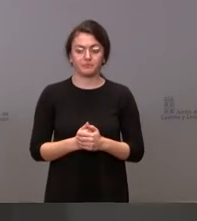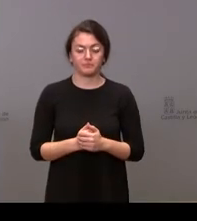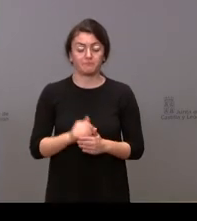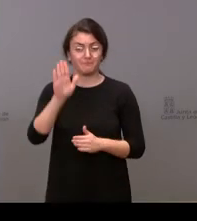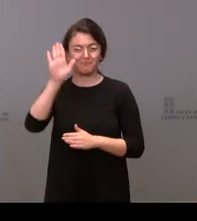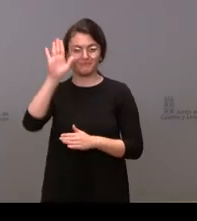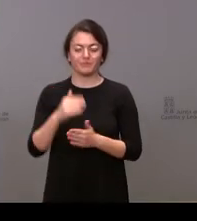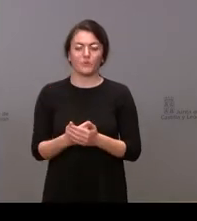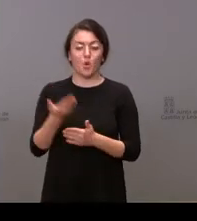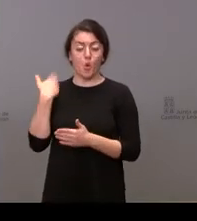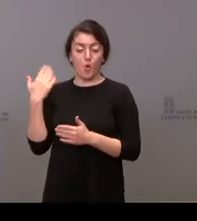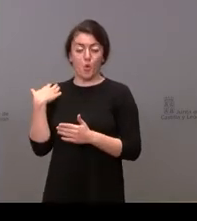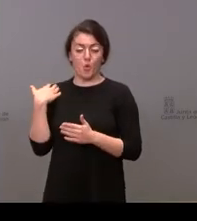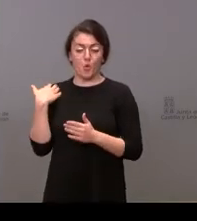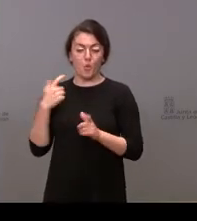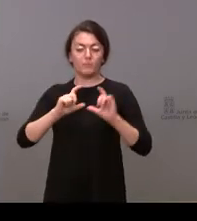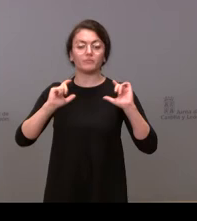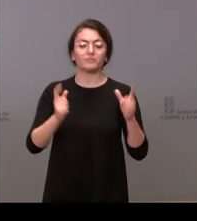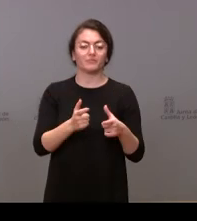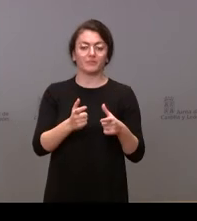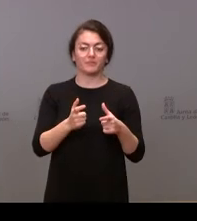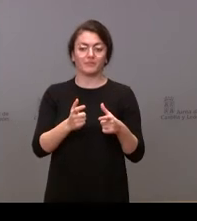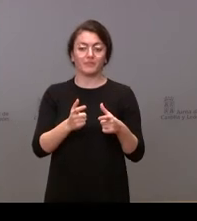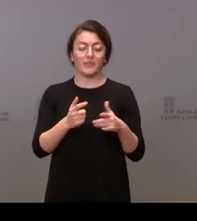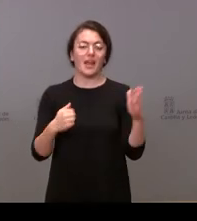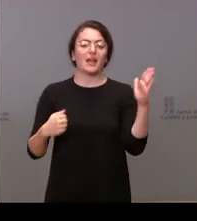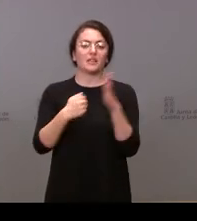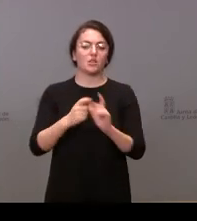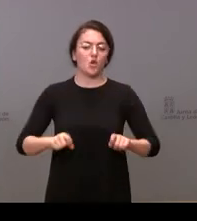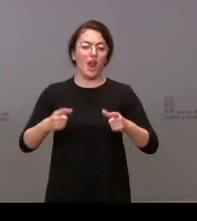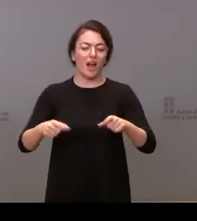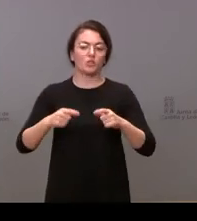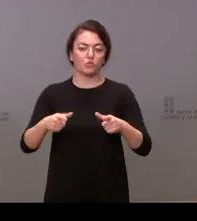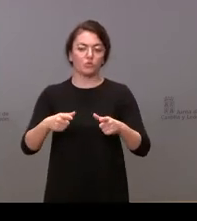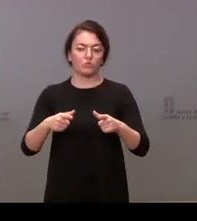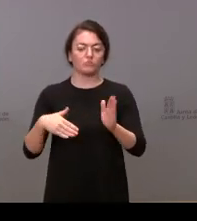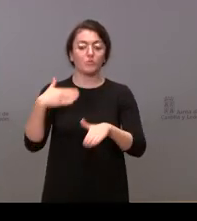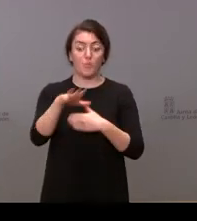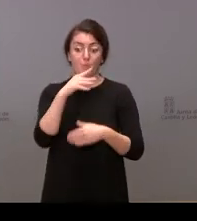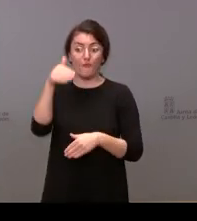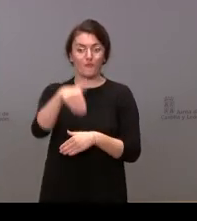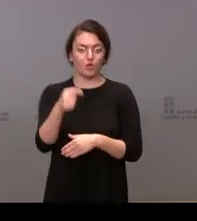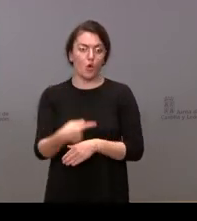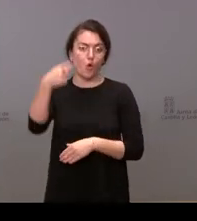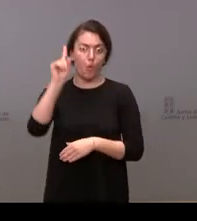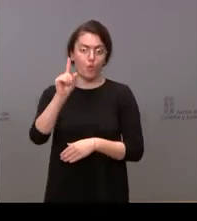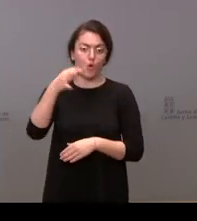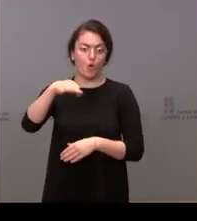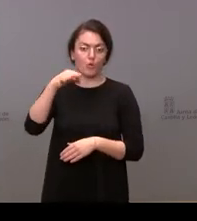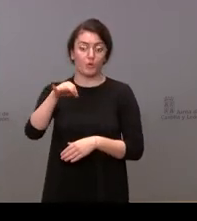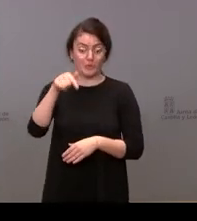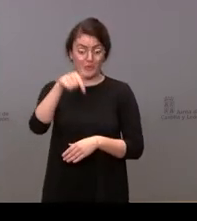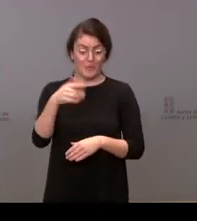Sí, en el último pleno el techo de gasto ha salido adelante gracias a un único voto y en este mismo pleno ha habido tres iniciativas